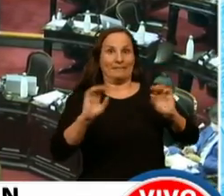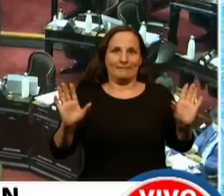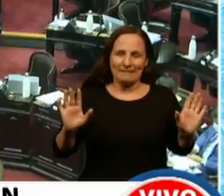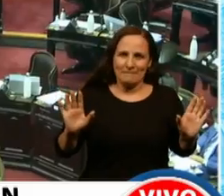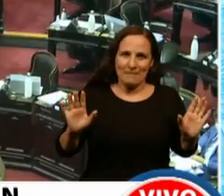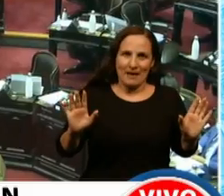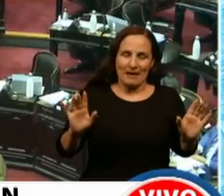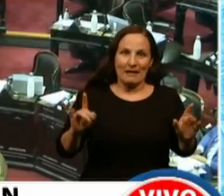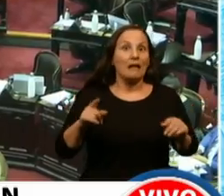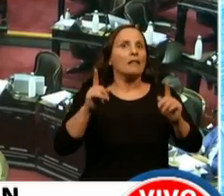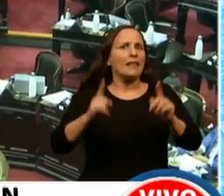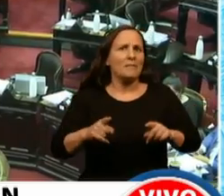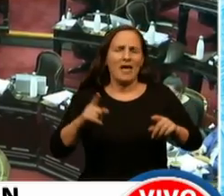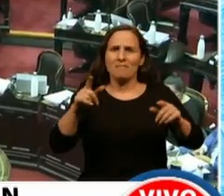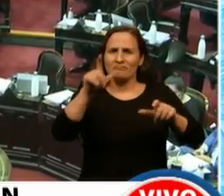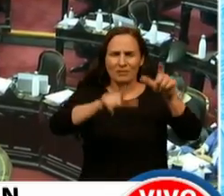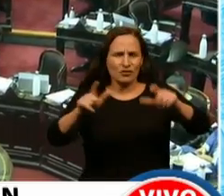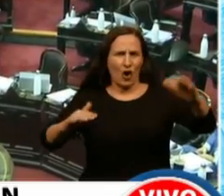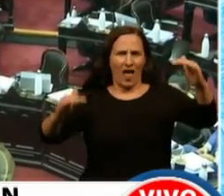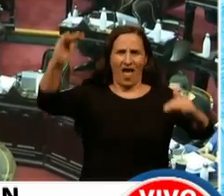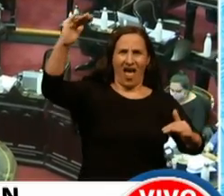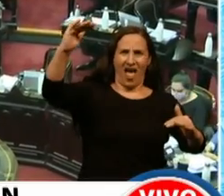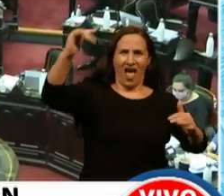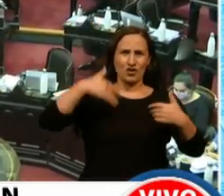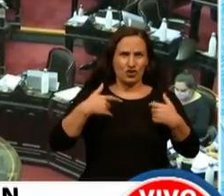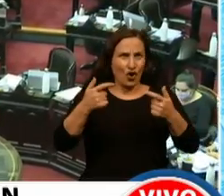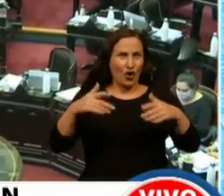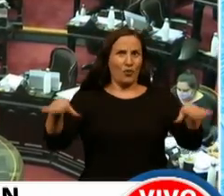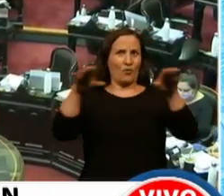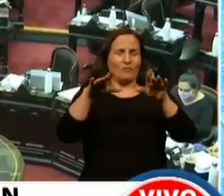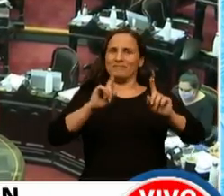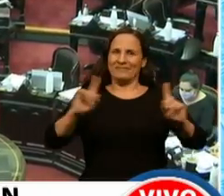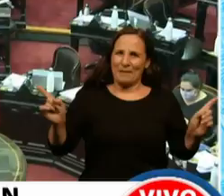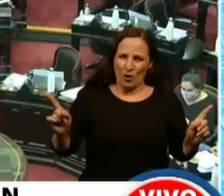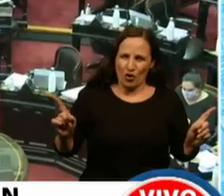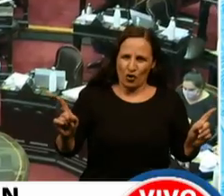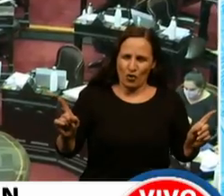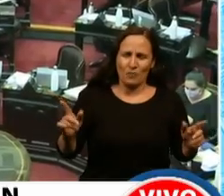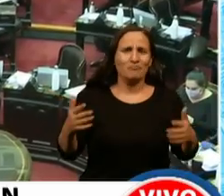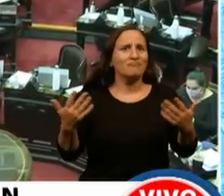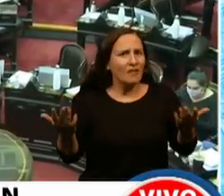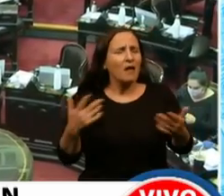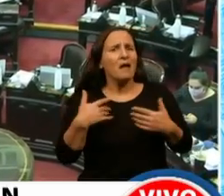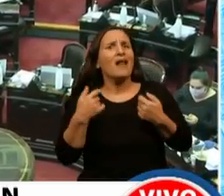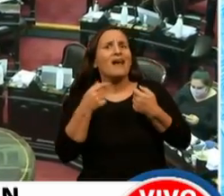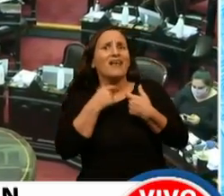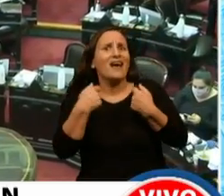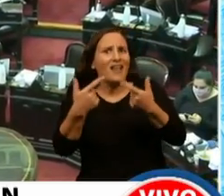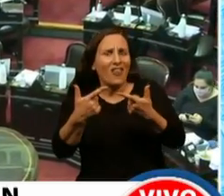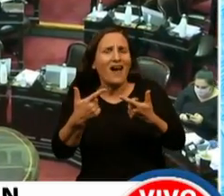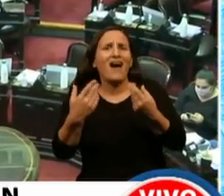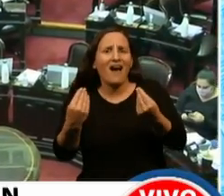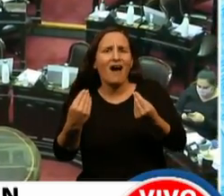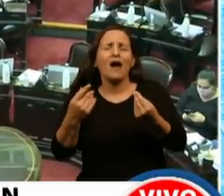acuerdo a criterios de equidad y en todo caso si se quiere beneficiar a todos oa la gran mayoría hacerlo con un